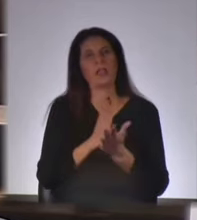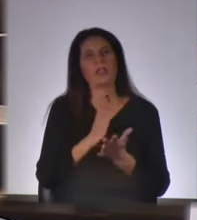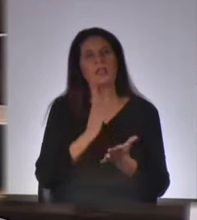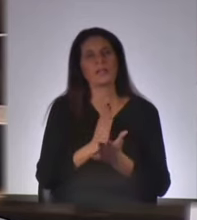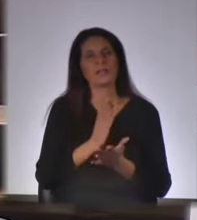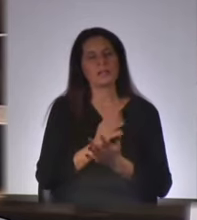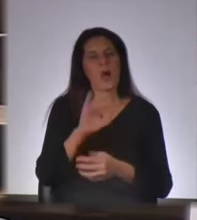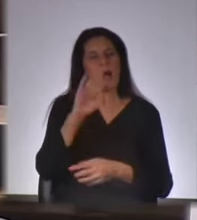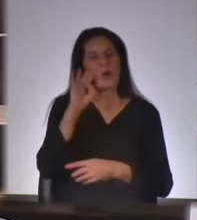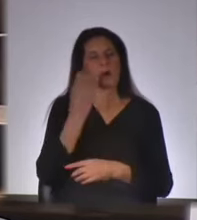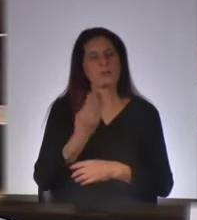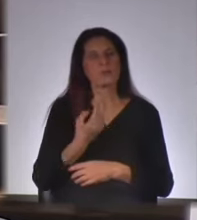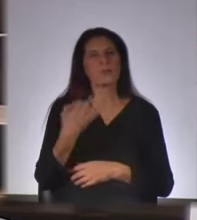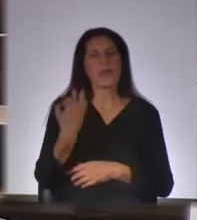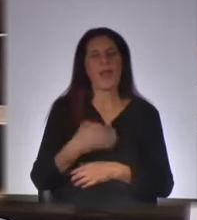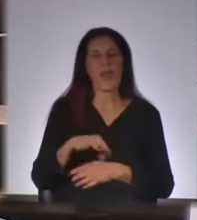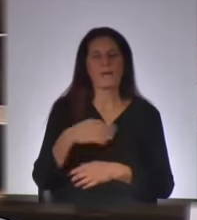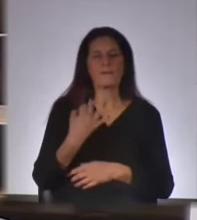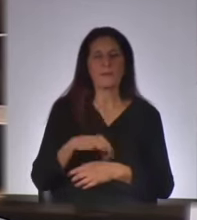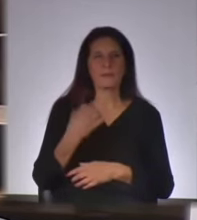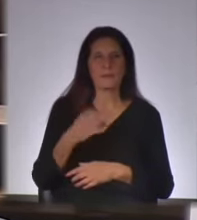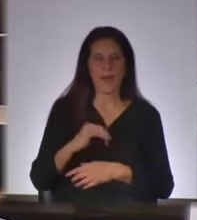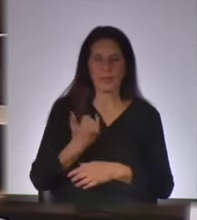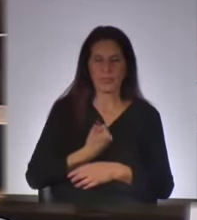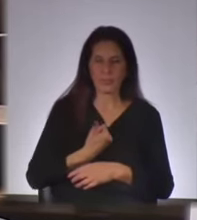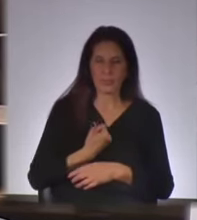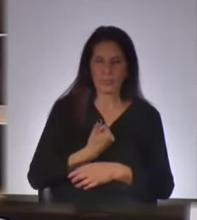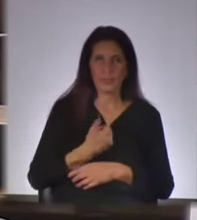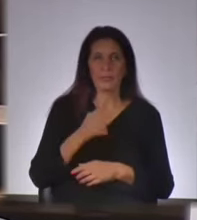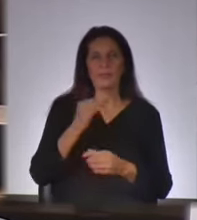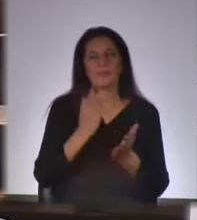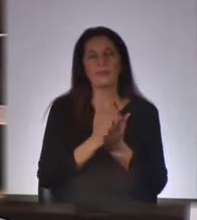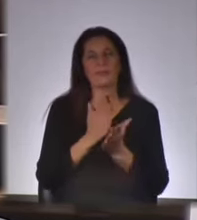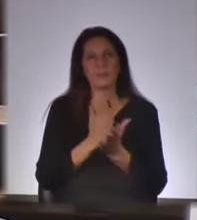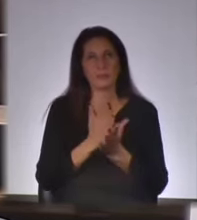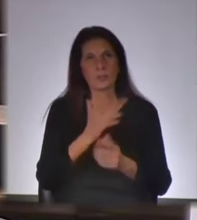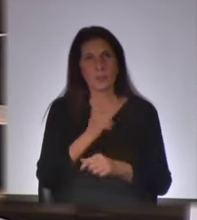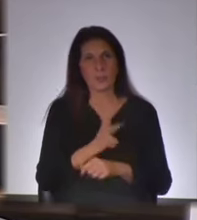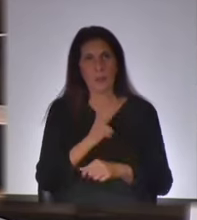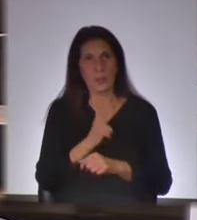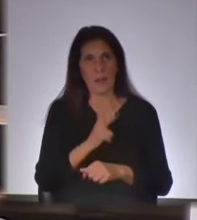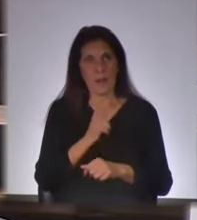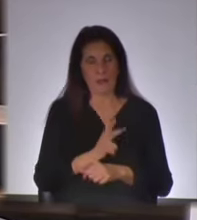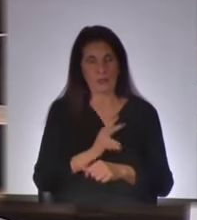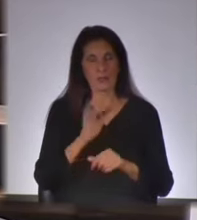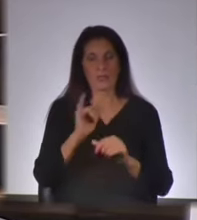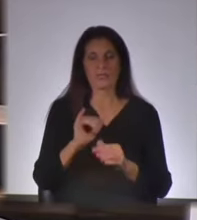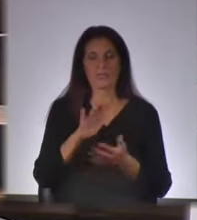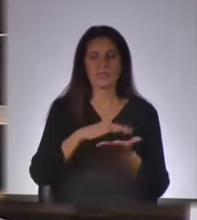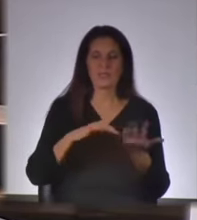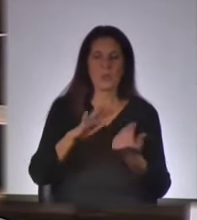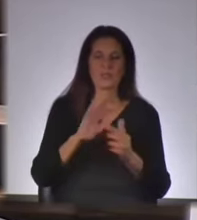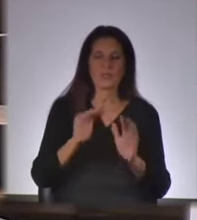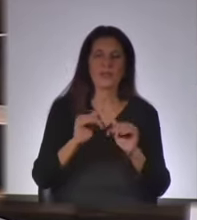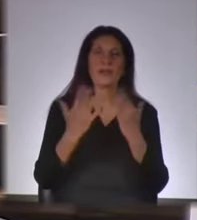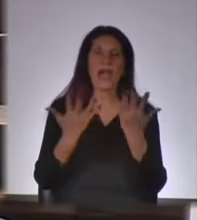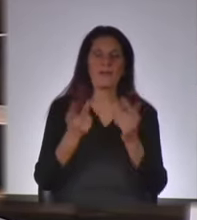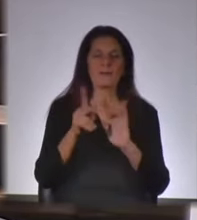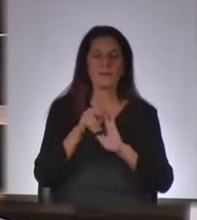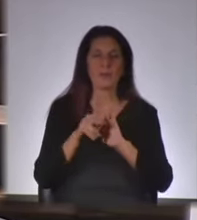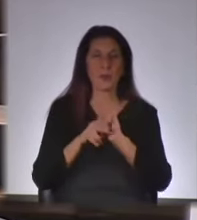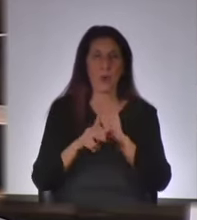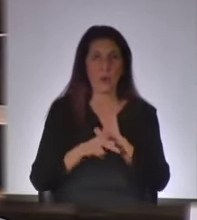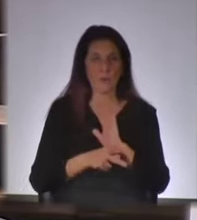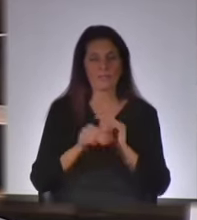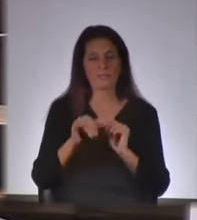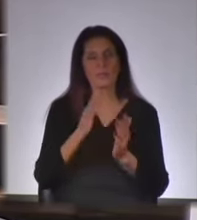conocer la verdad acerca de las violaciones manifiestas de los derechos humanos y las infracciones graves de las normas de derechos humanos es